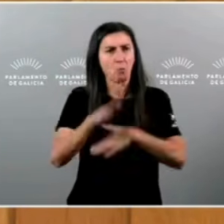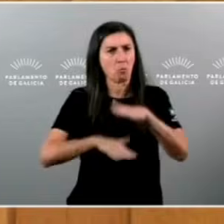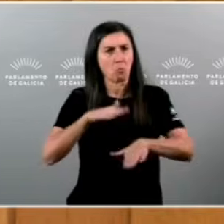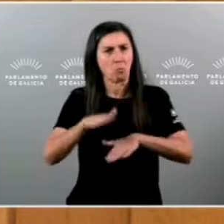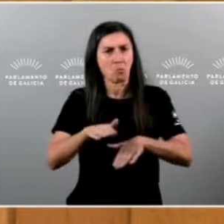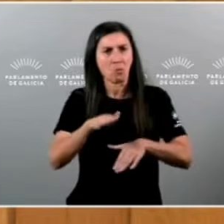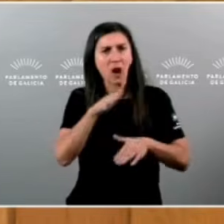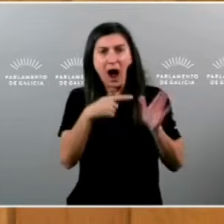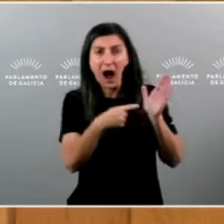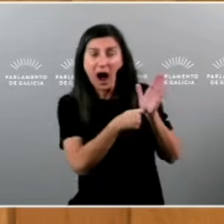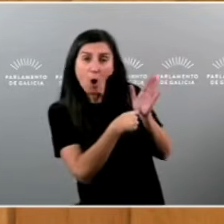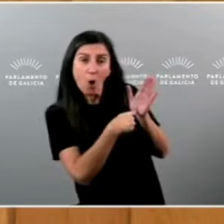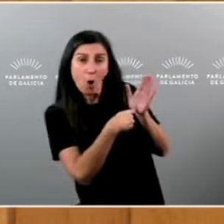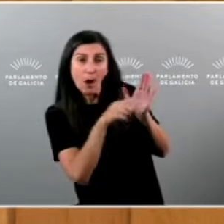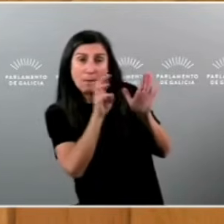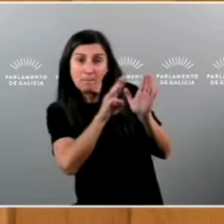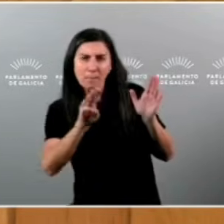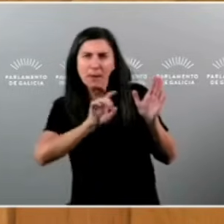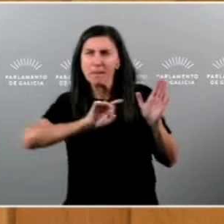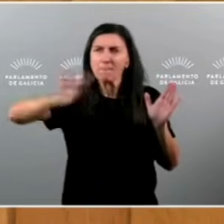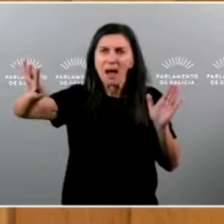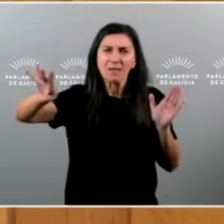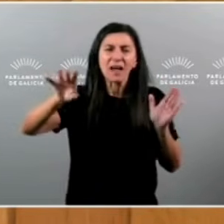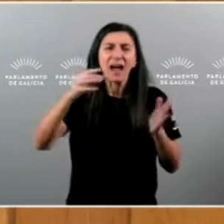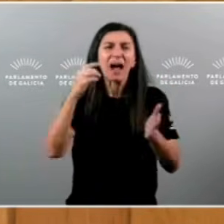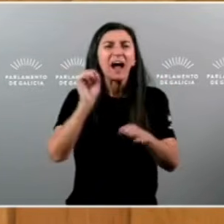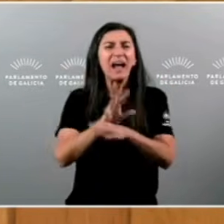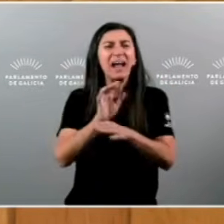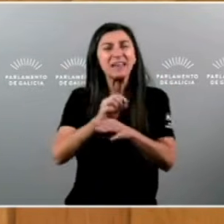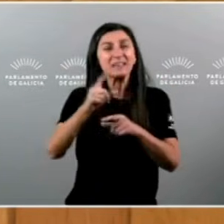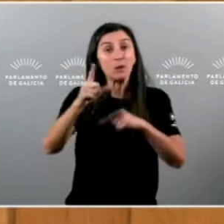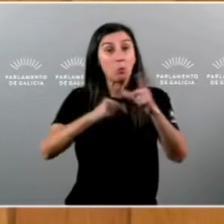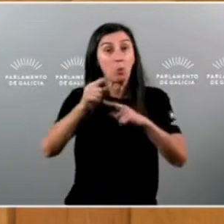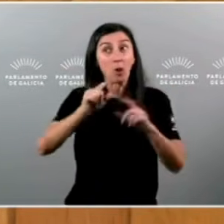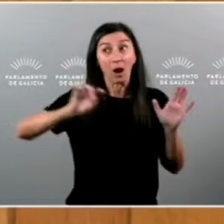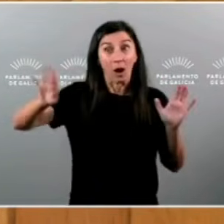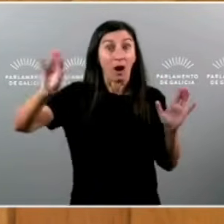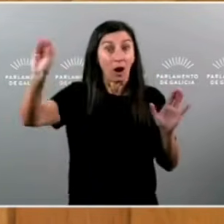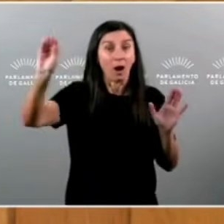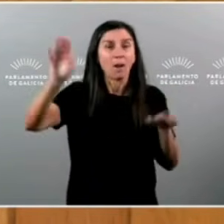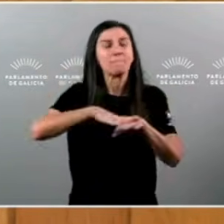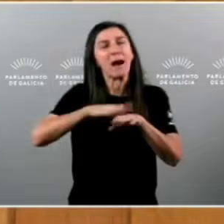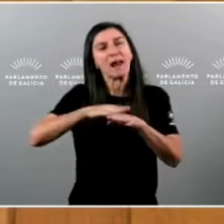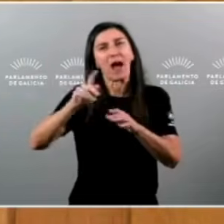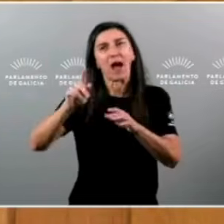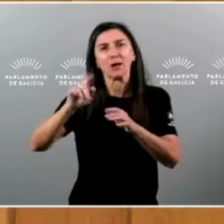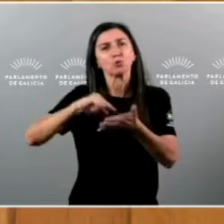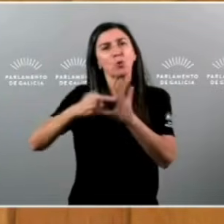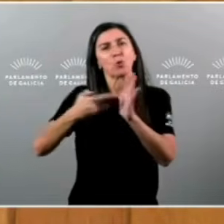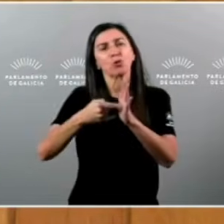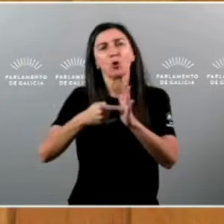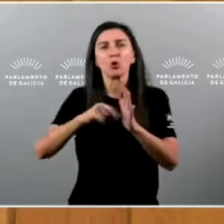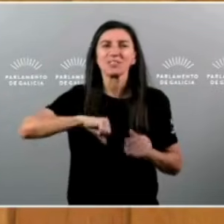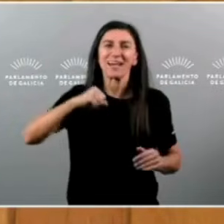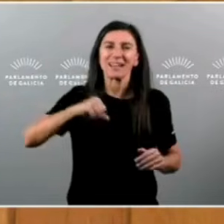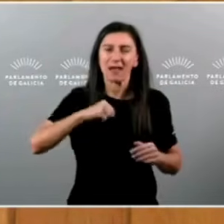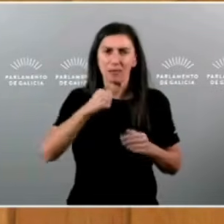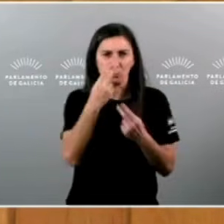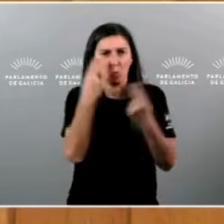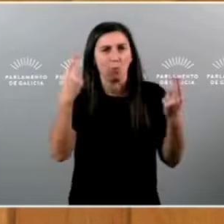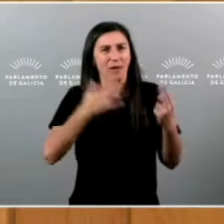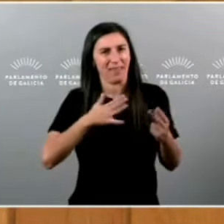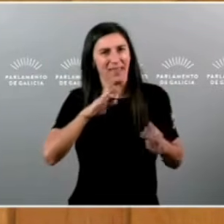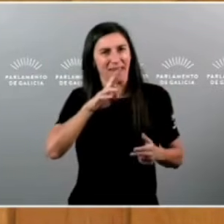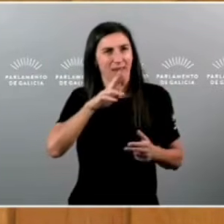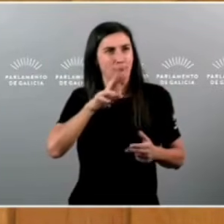Popular mándalle cartas á portavoz nacional do BNG para que resolva os problemas da sanidade pública deste país. E eu a verdade é que me alegro desa postura